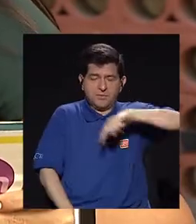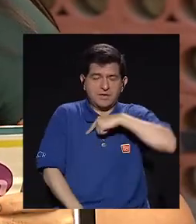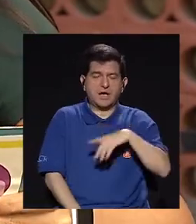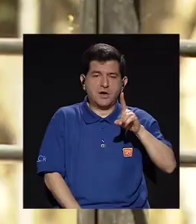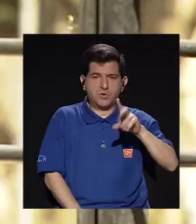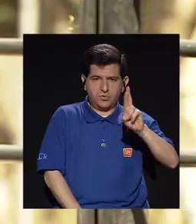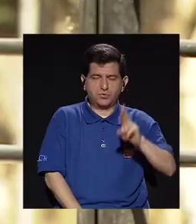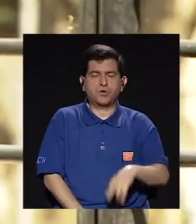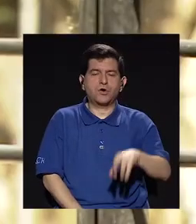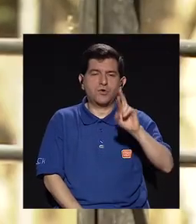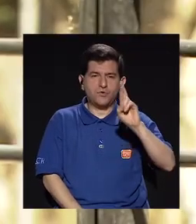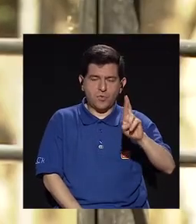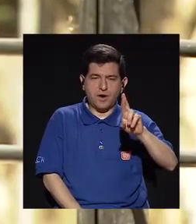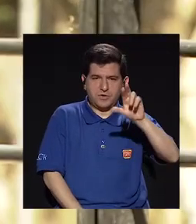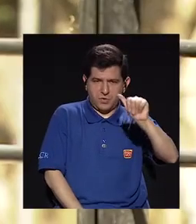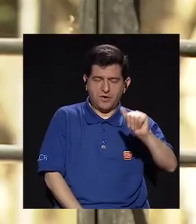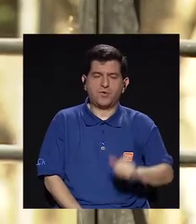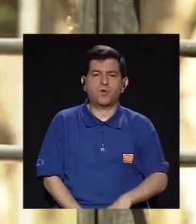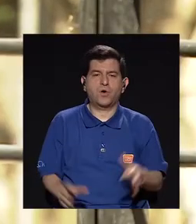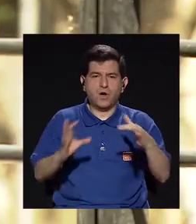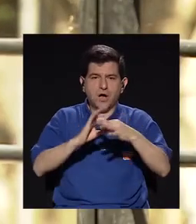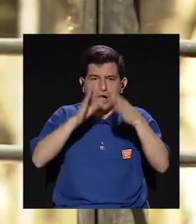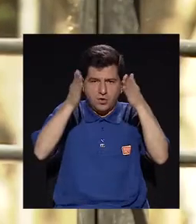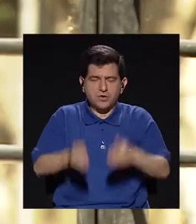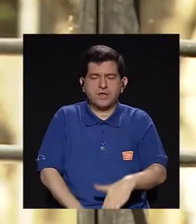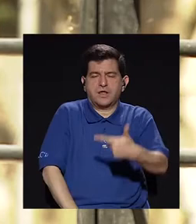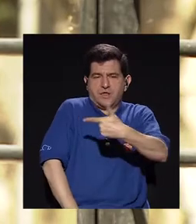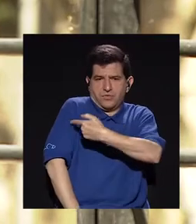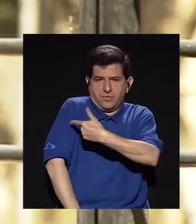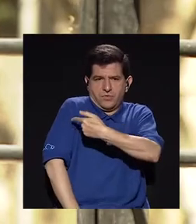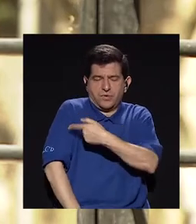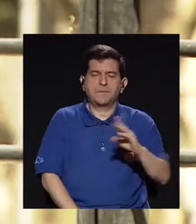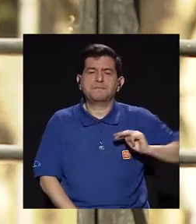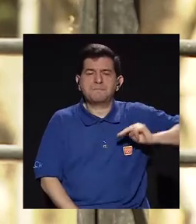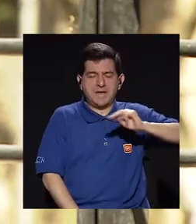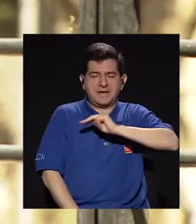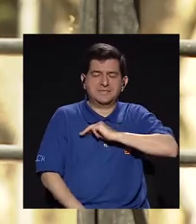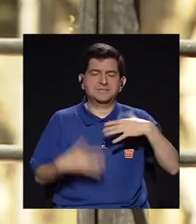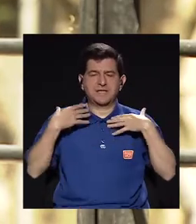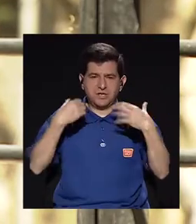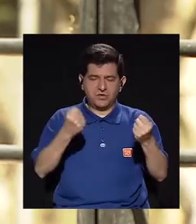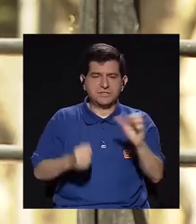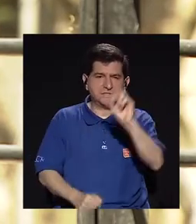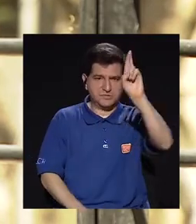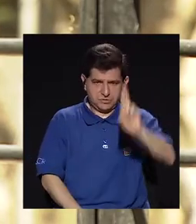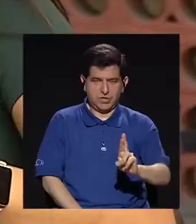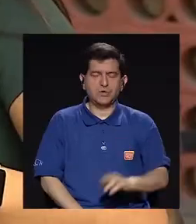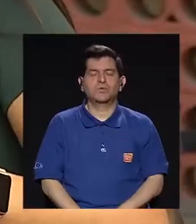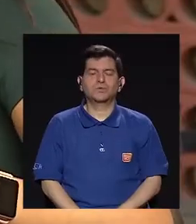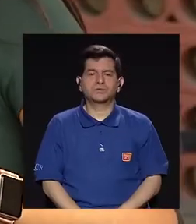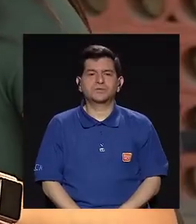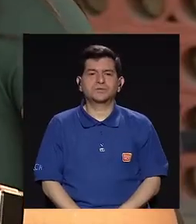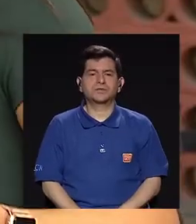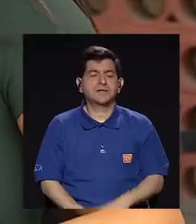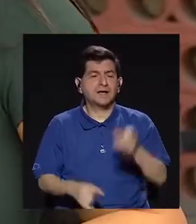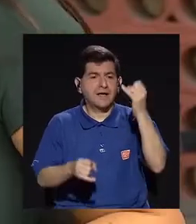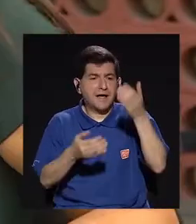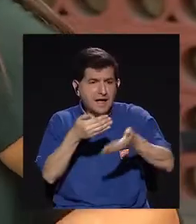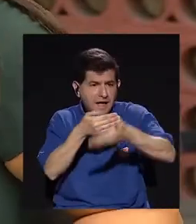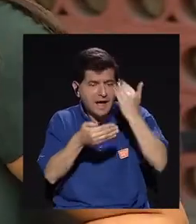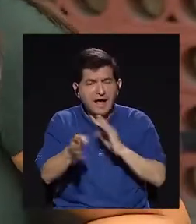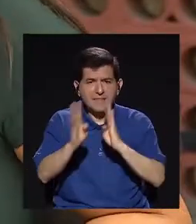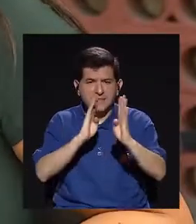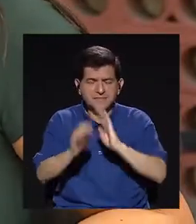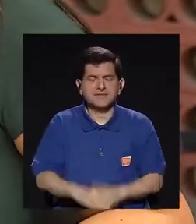el doctor Roberto Arroba, coordinador de inmunizaciones del Ministerio de Salud de Costa Rica. Doctor,